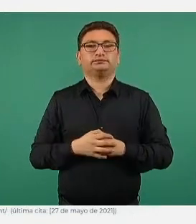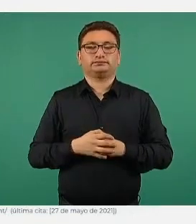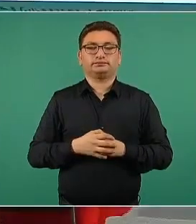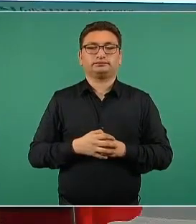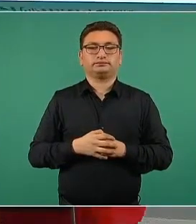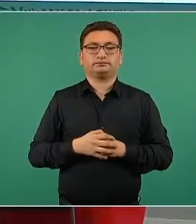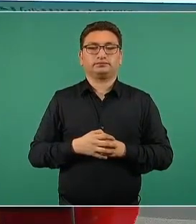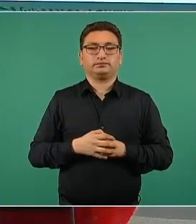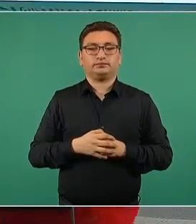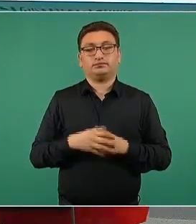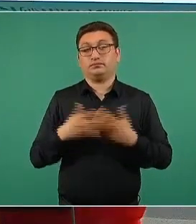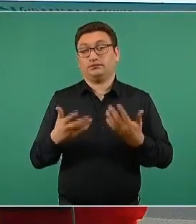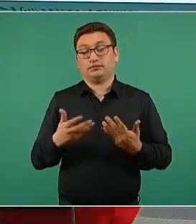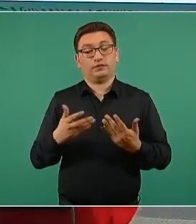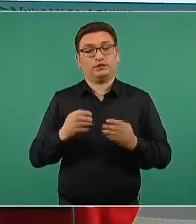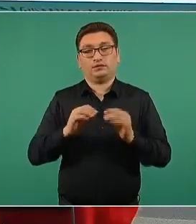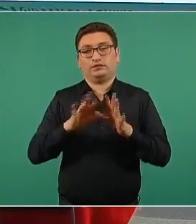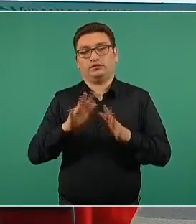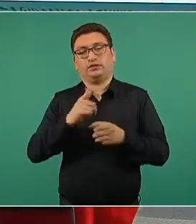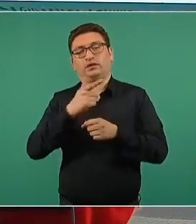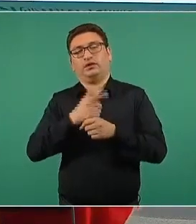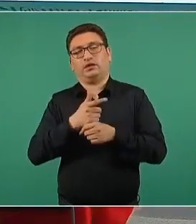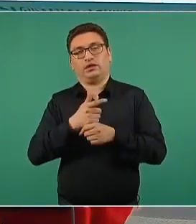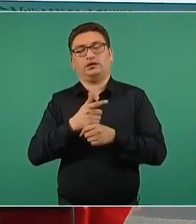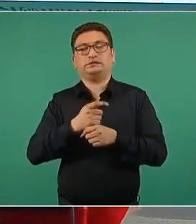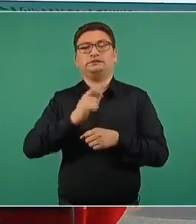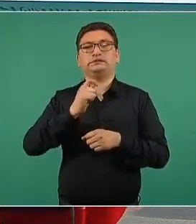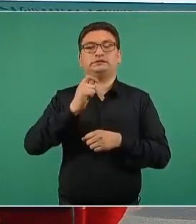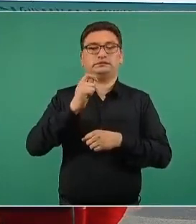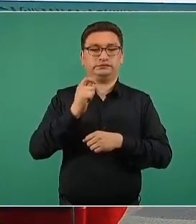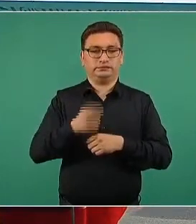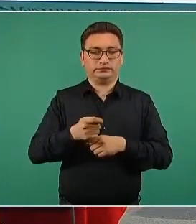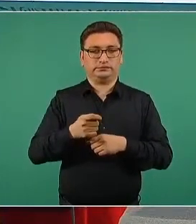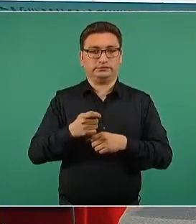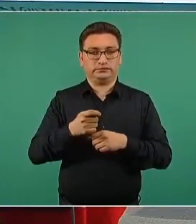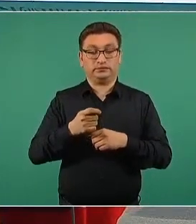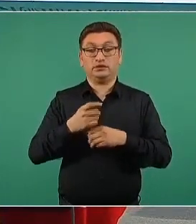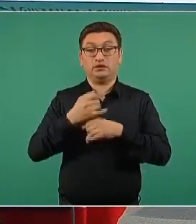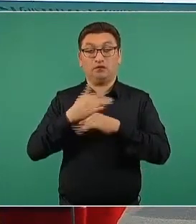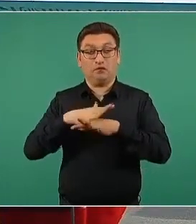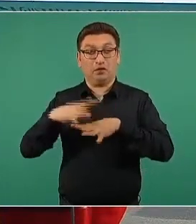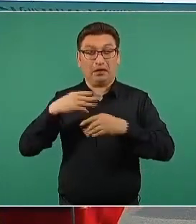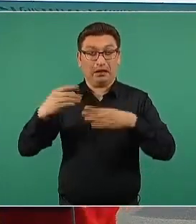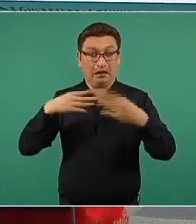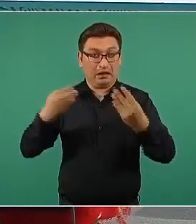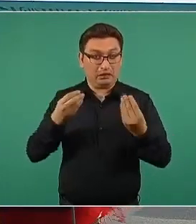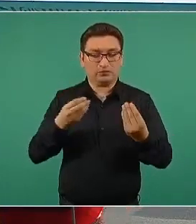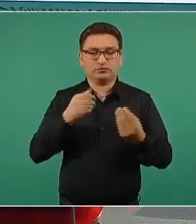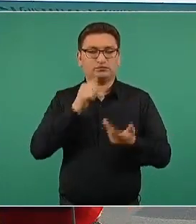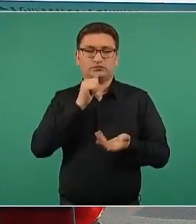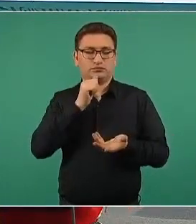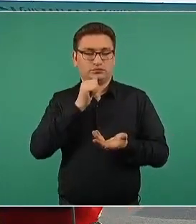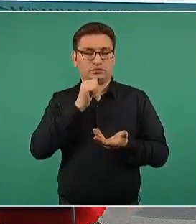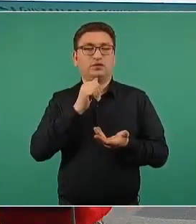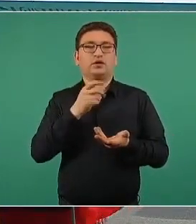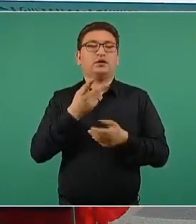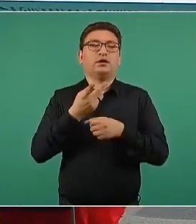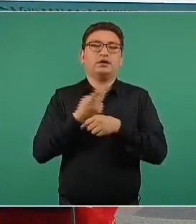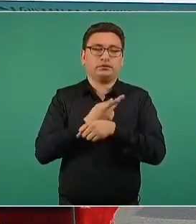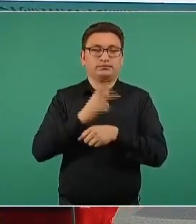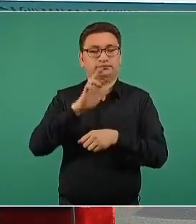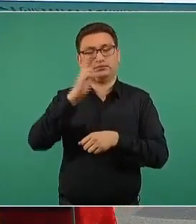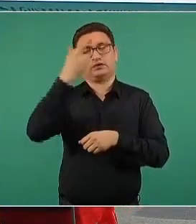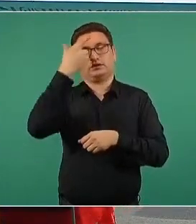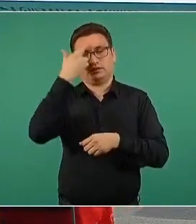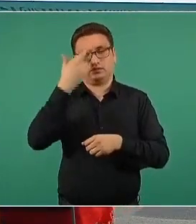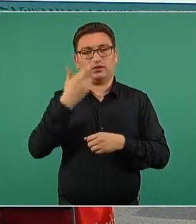Y evidentemente con esto nos representa que hay una situación de transmisión activa en la región. Recordarán que en